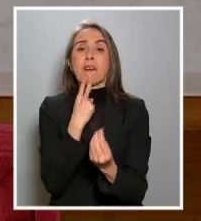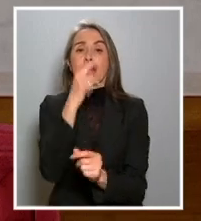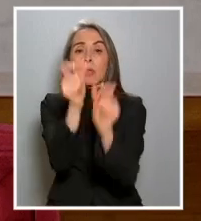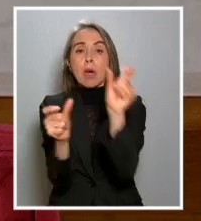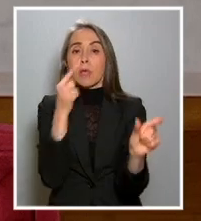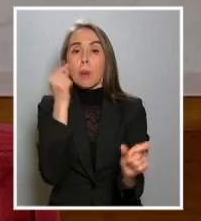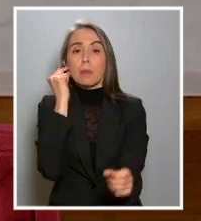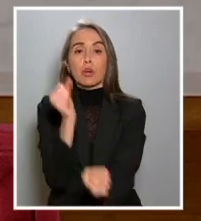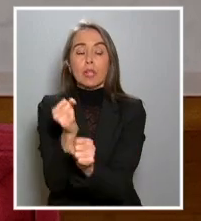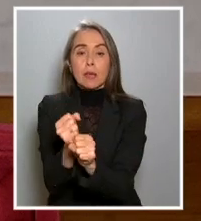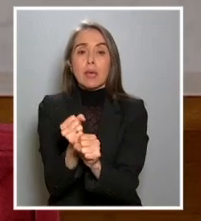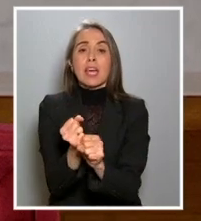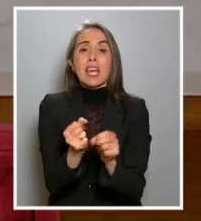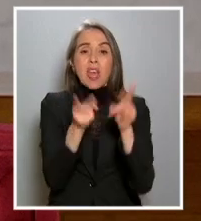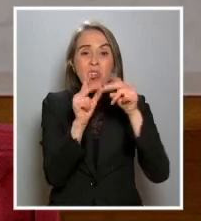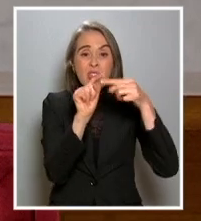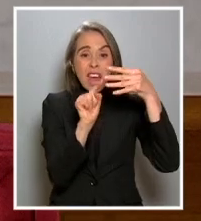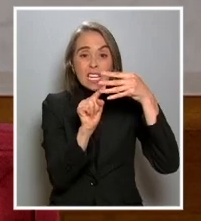derechos.